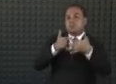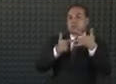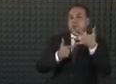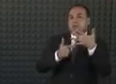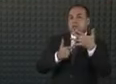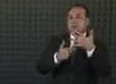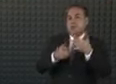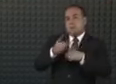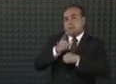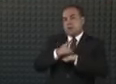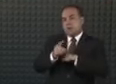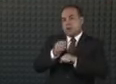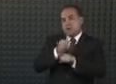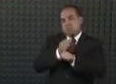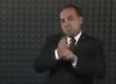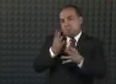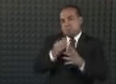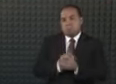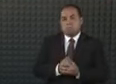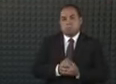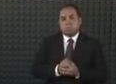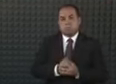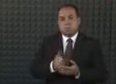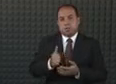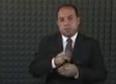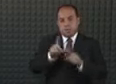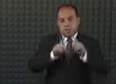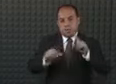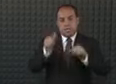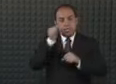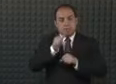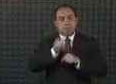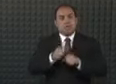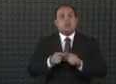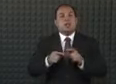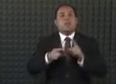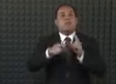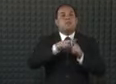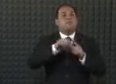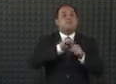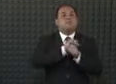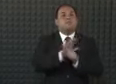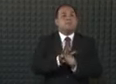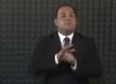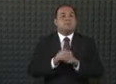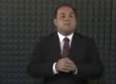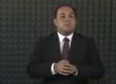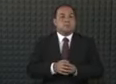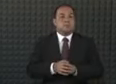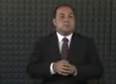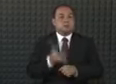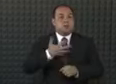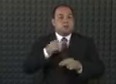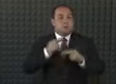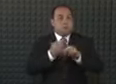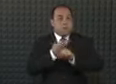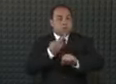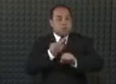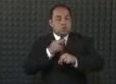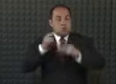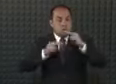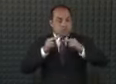perjudica relativamente de cómo se mide el resto del país siempre es la incidencia de casos COVID, por una sencilla razón, que es nosotros tenemos una mayor tasa de detección de